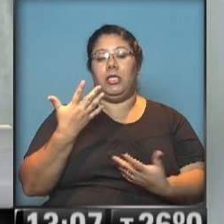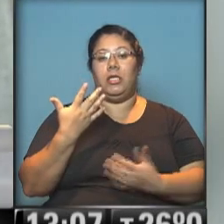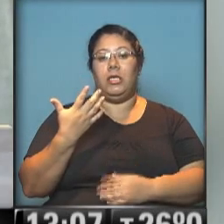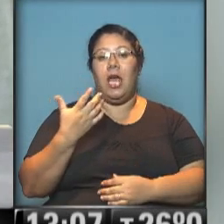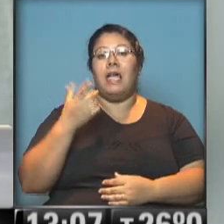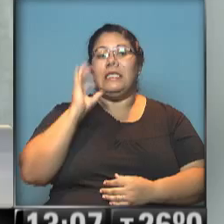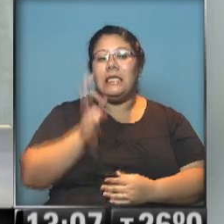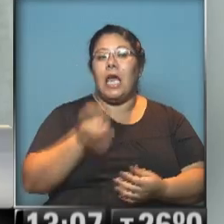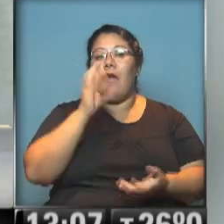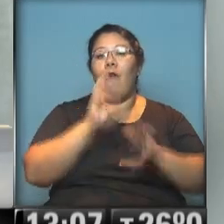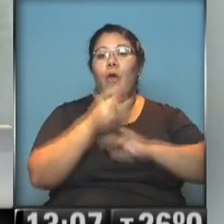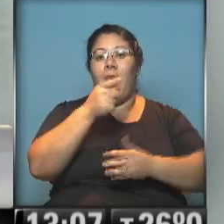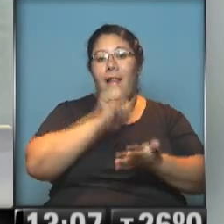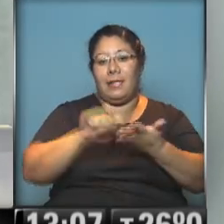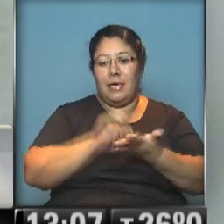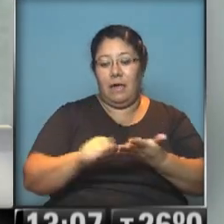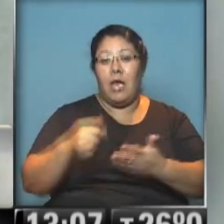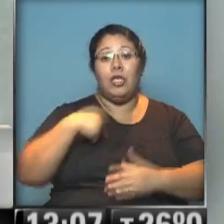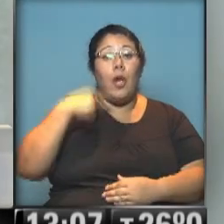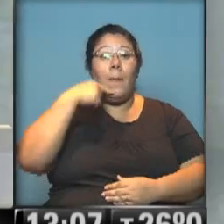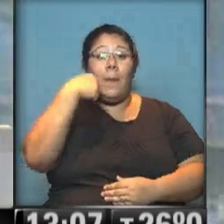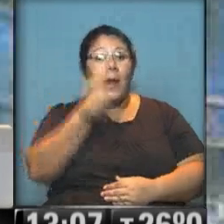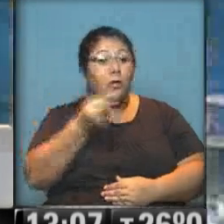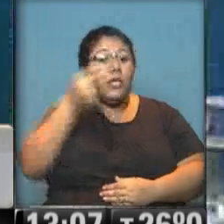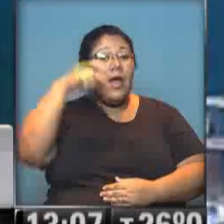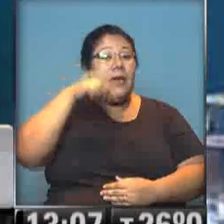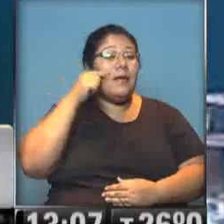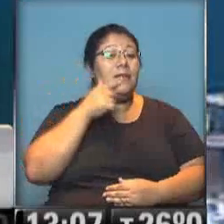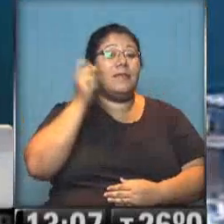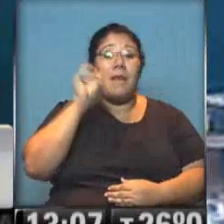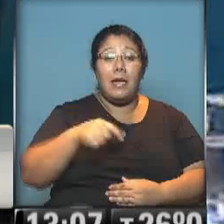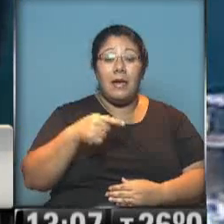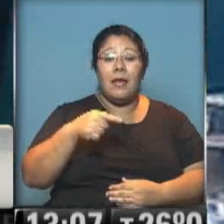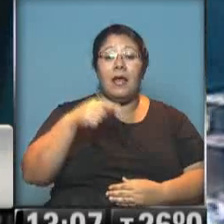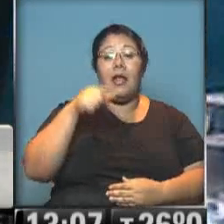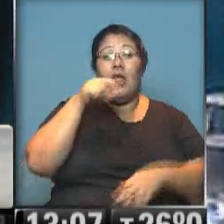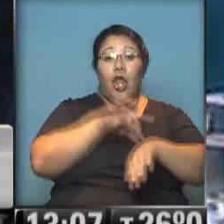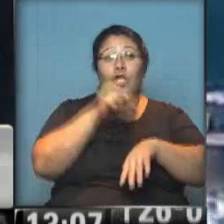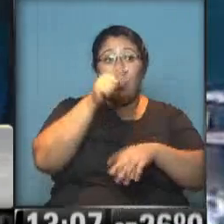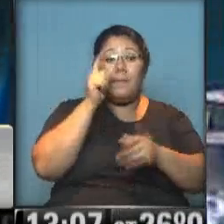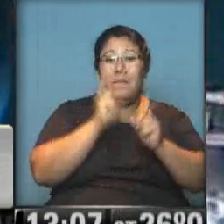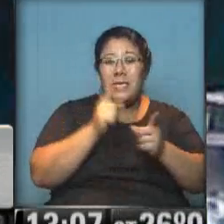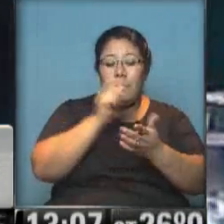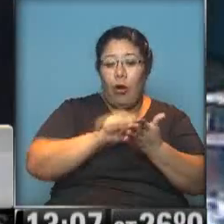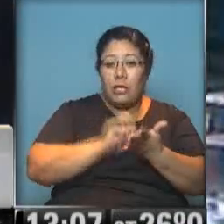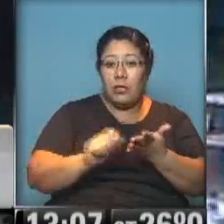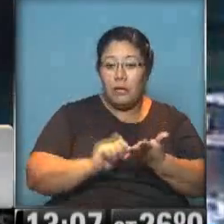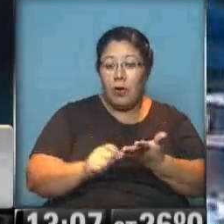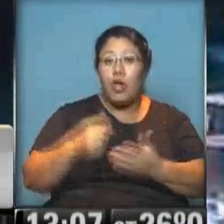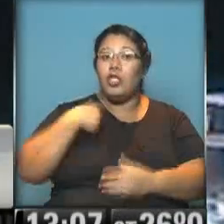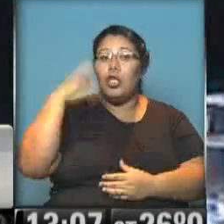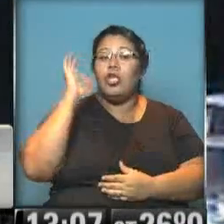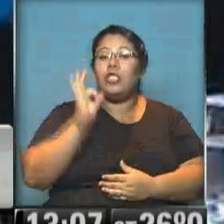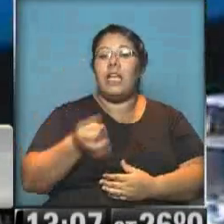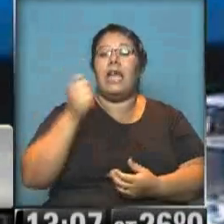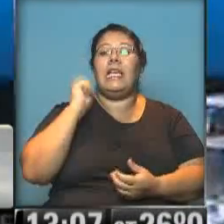subjetiva vamos a los objetivos que yo pregunté esto lo hizo el doctor iván era lo básico hablé con su grupo de trabajo dice quien elaboró